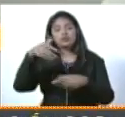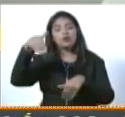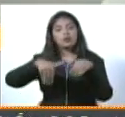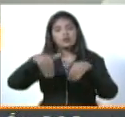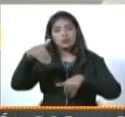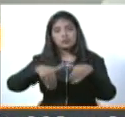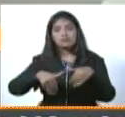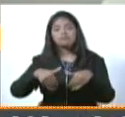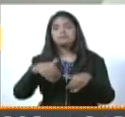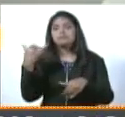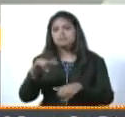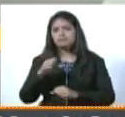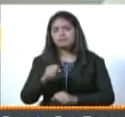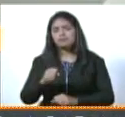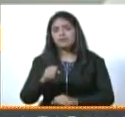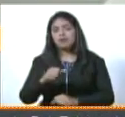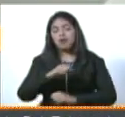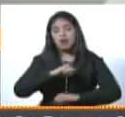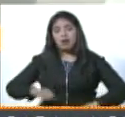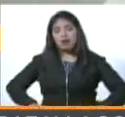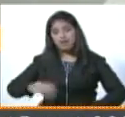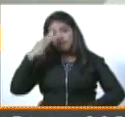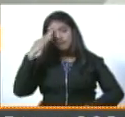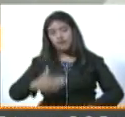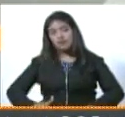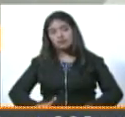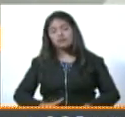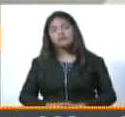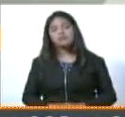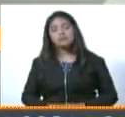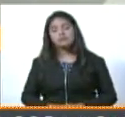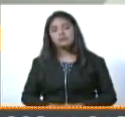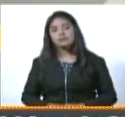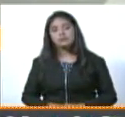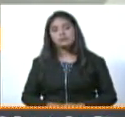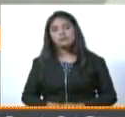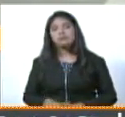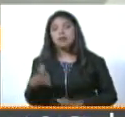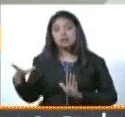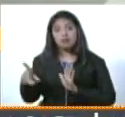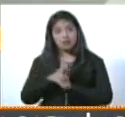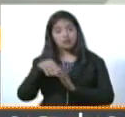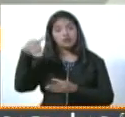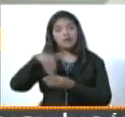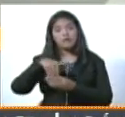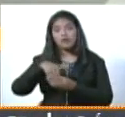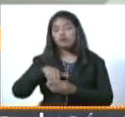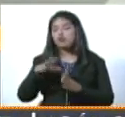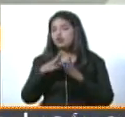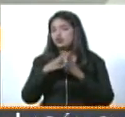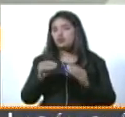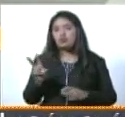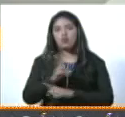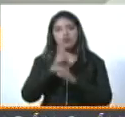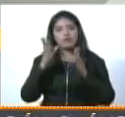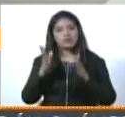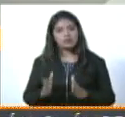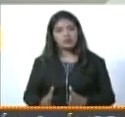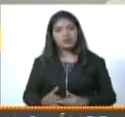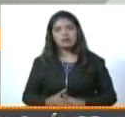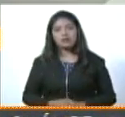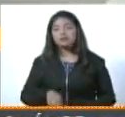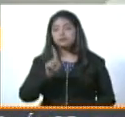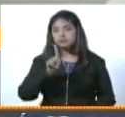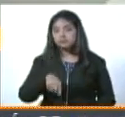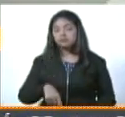que atribuye a la Fuerza Armada Nacional Bolivariana, bueno, el ejercicio del derecho al voto de todos los venezolanos y venezolanas, y